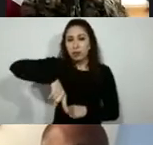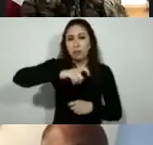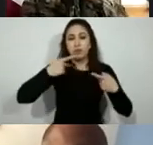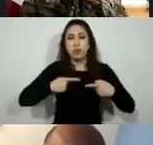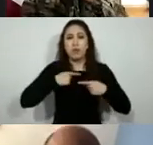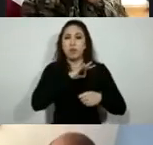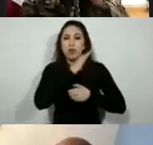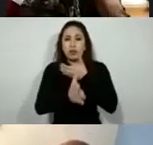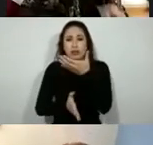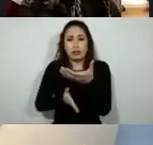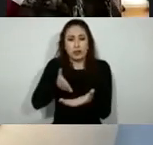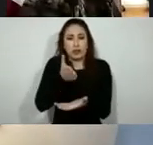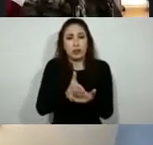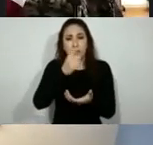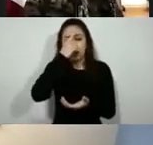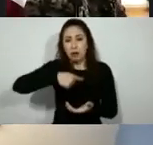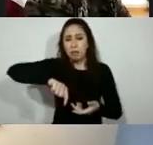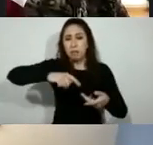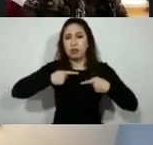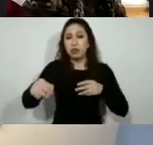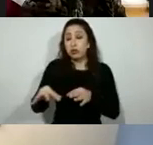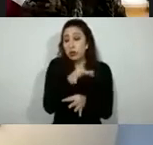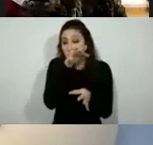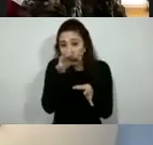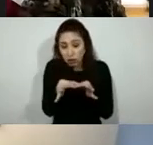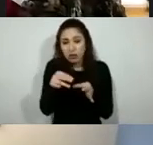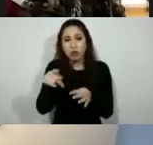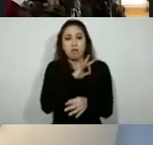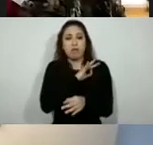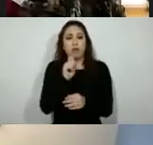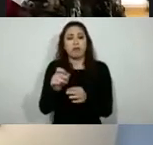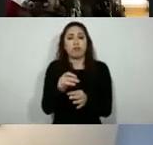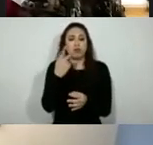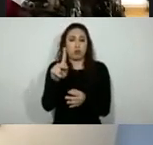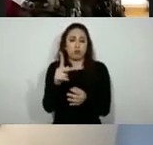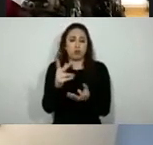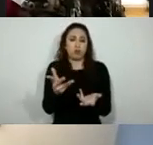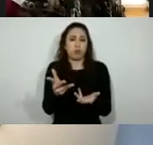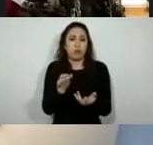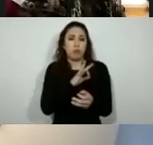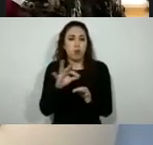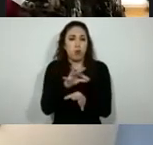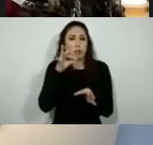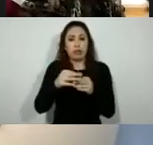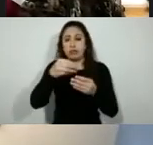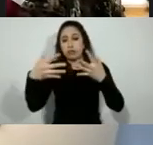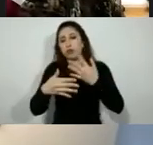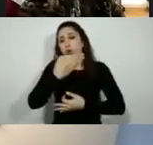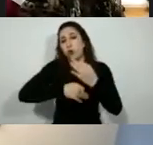y para que la población logre ejercer el pleno todos sus derechos